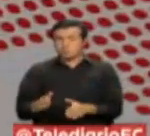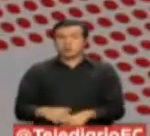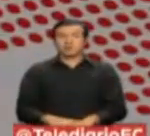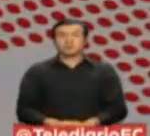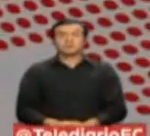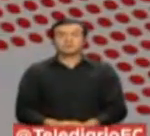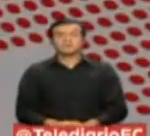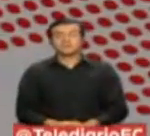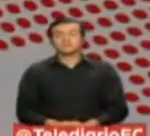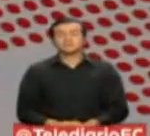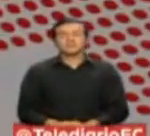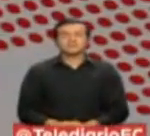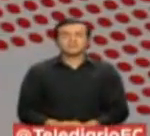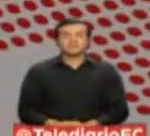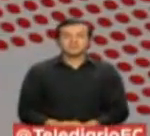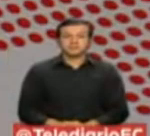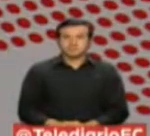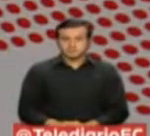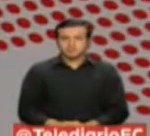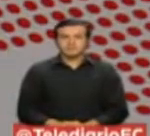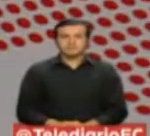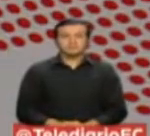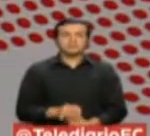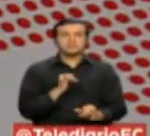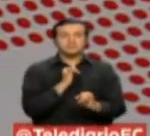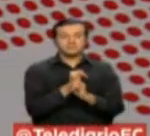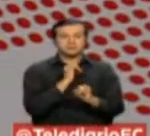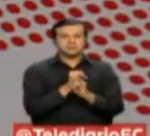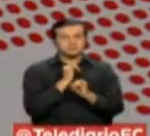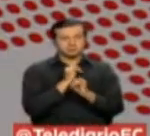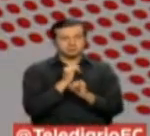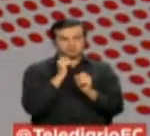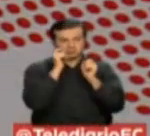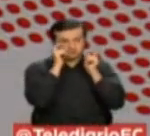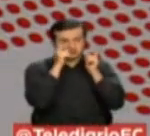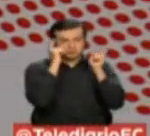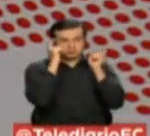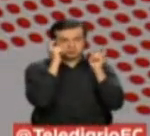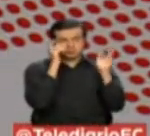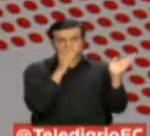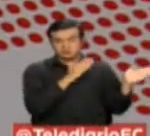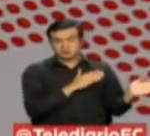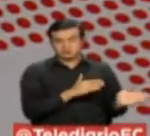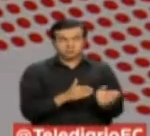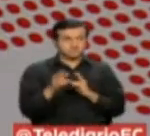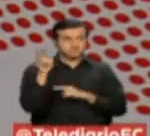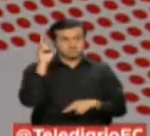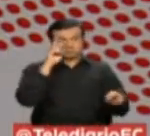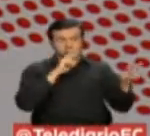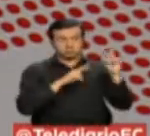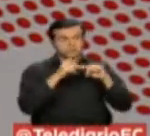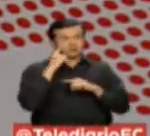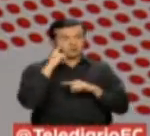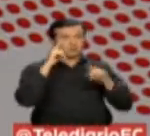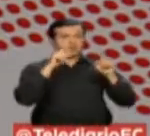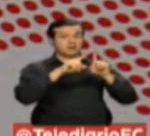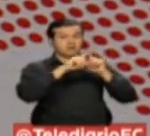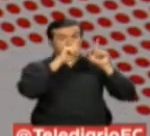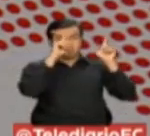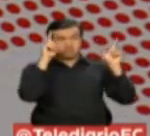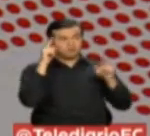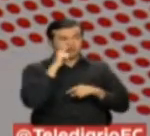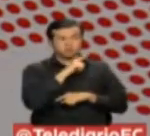El problema es que, bueno, el organismo que se debería controlar y establecer cuando estas compañías